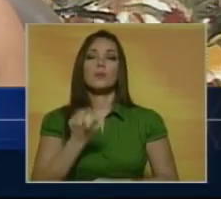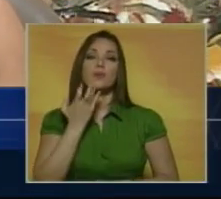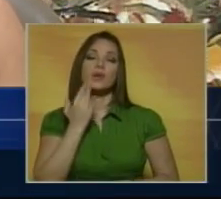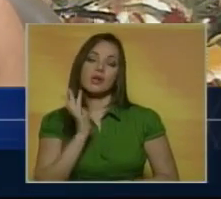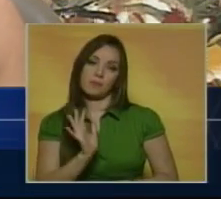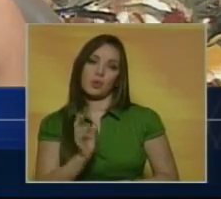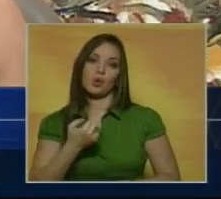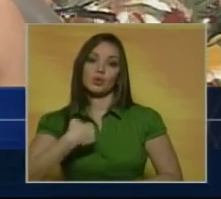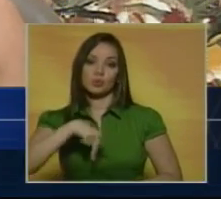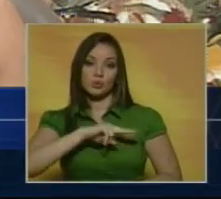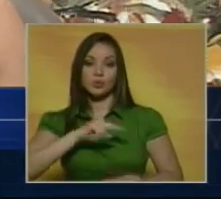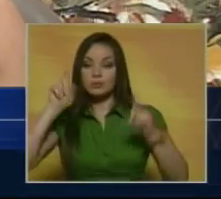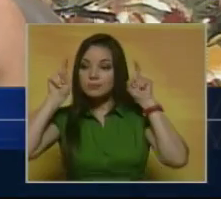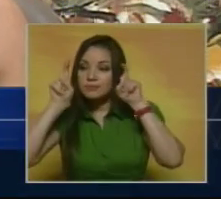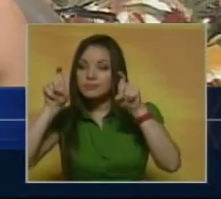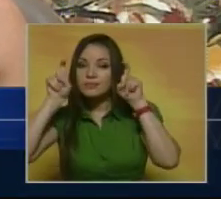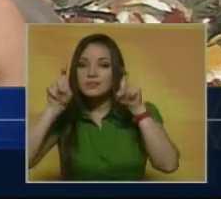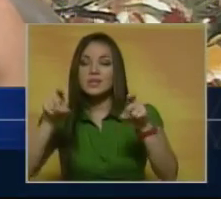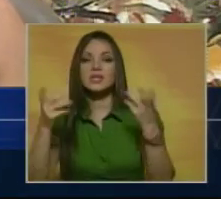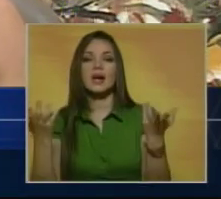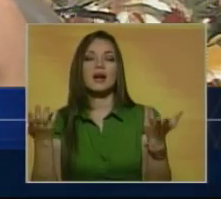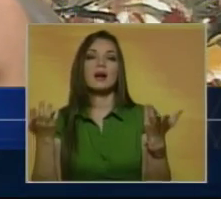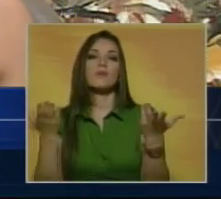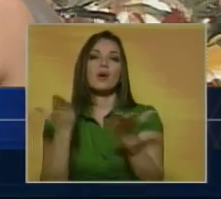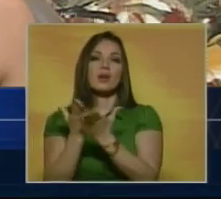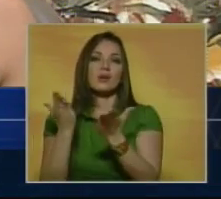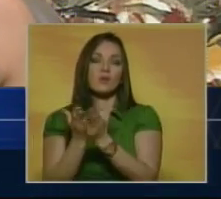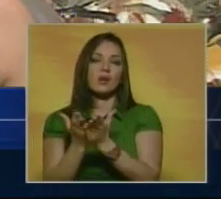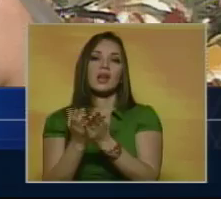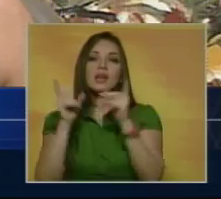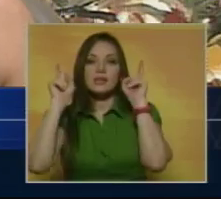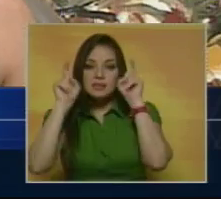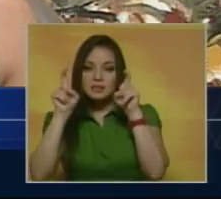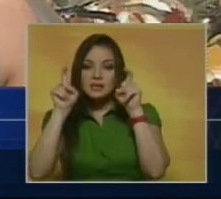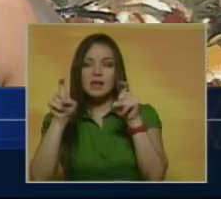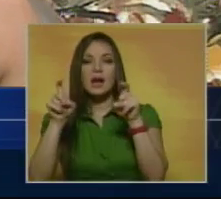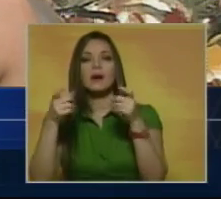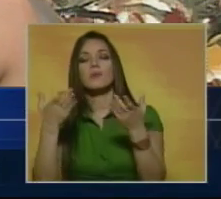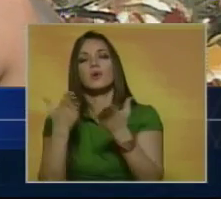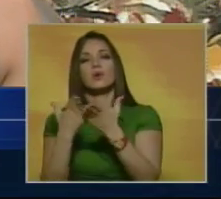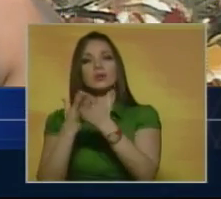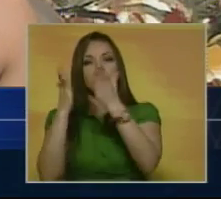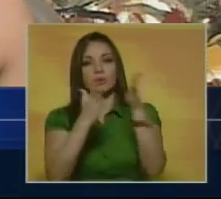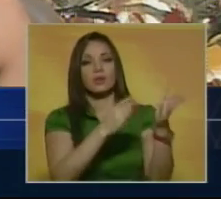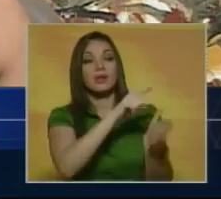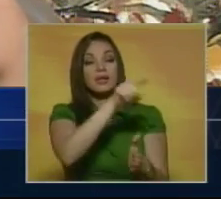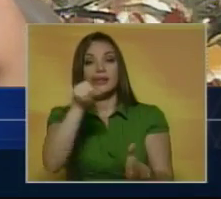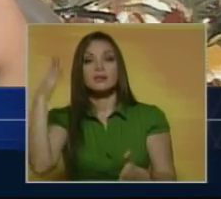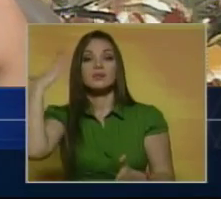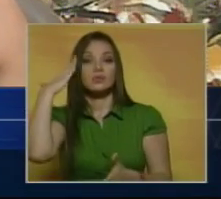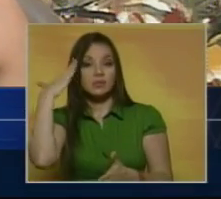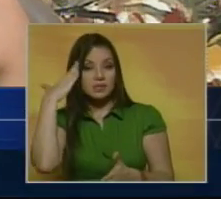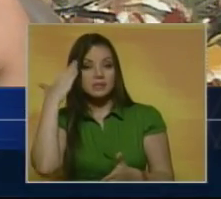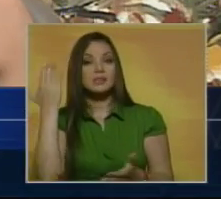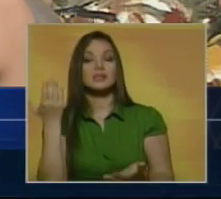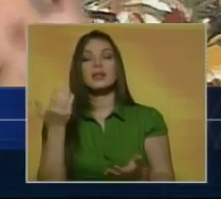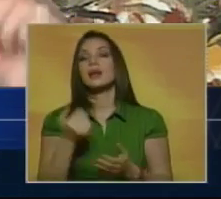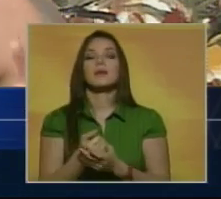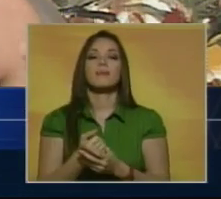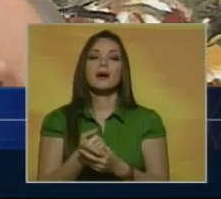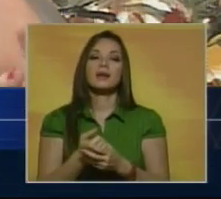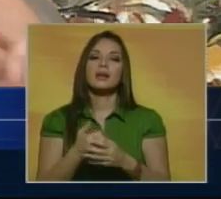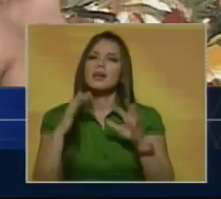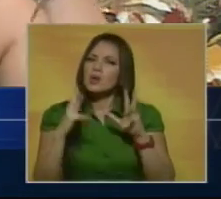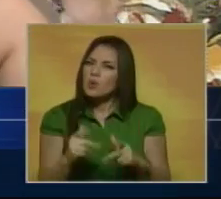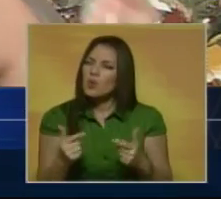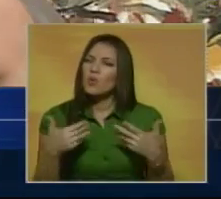al colegio a concientizar, a identificar, enseñamos a los alumnos a que ellos sepan muy bien cuando están haciendo objetos de bullying,